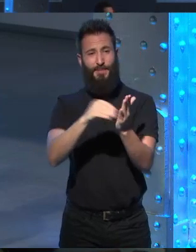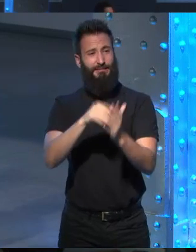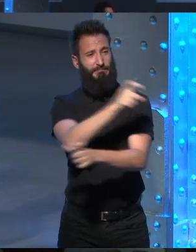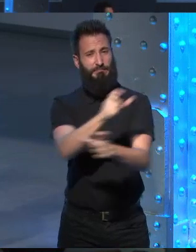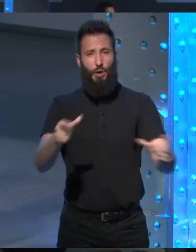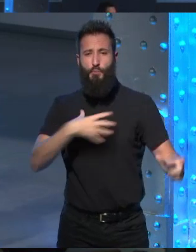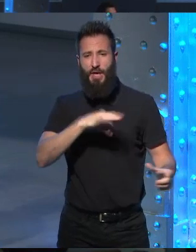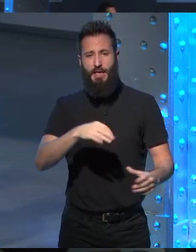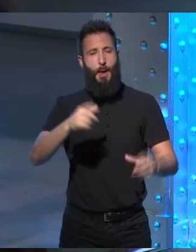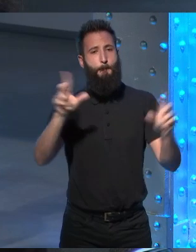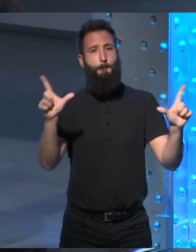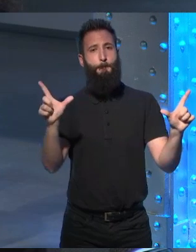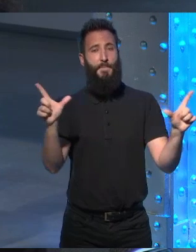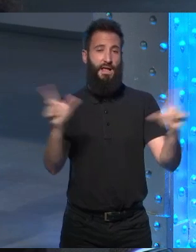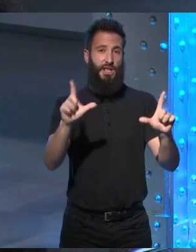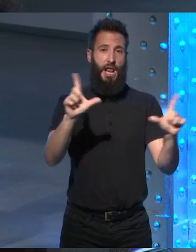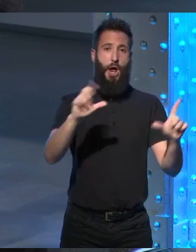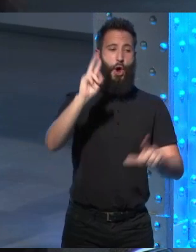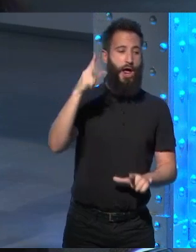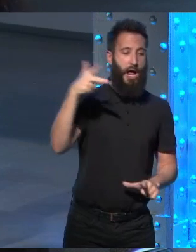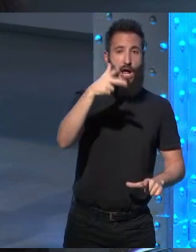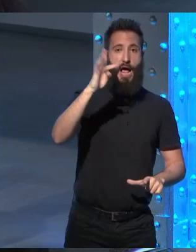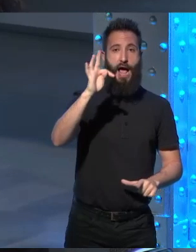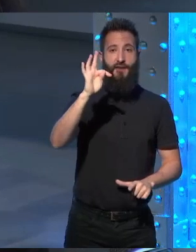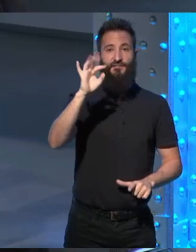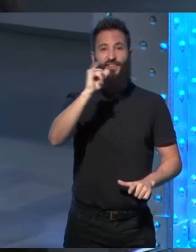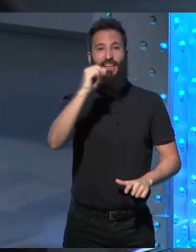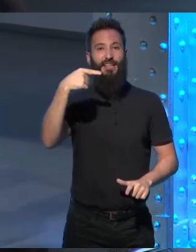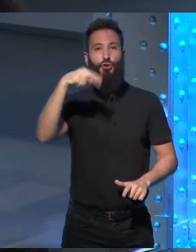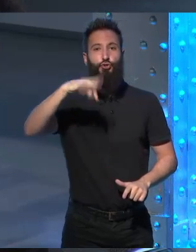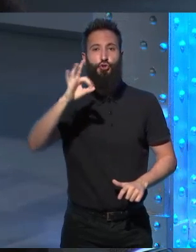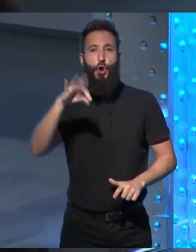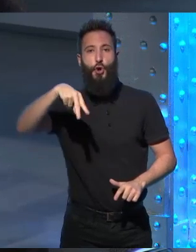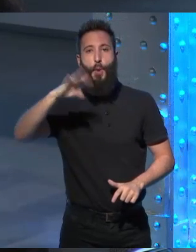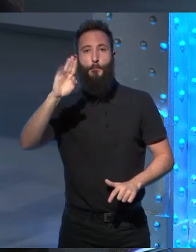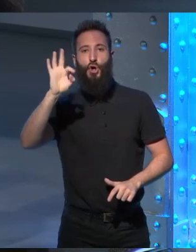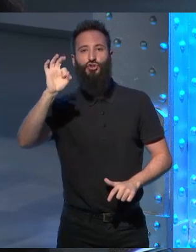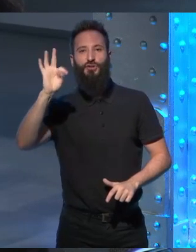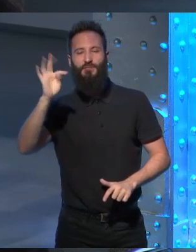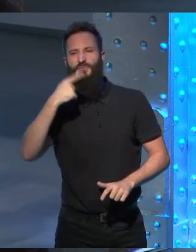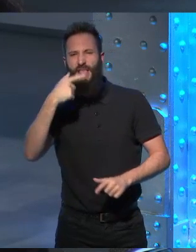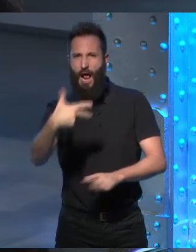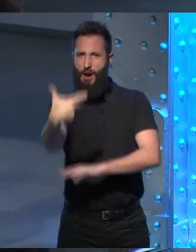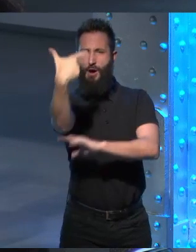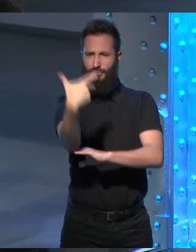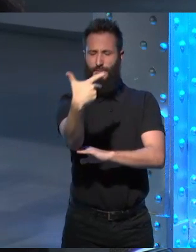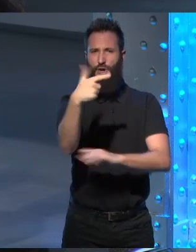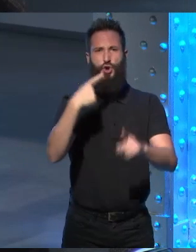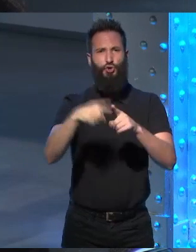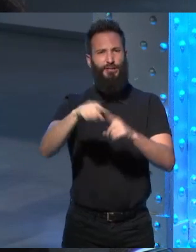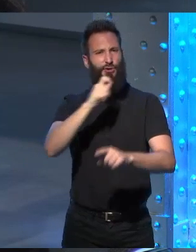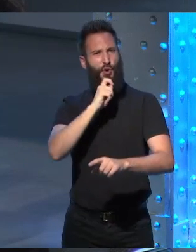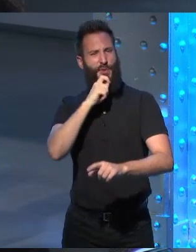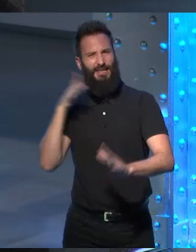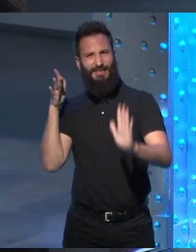en el Huffington Post, porque es que esta mujer se pone enfrente de la cámara y nos explica asuntos complejos también de una forma fácil